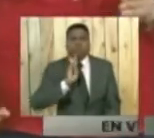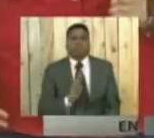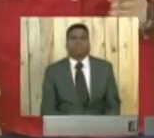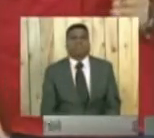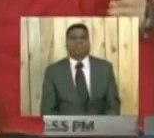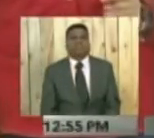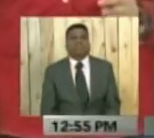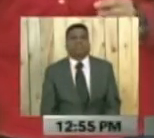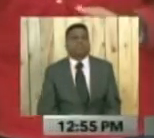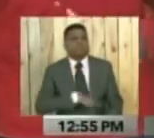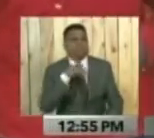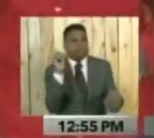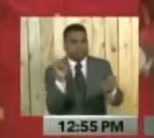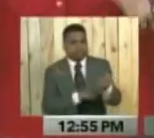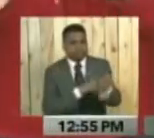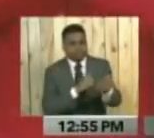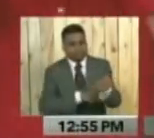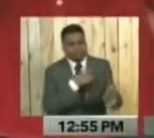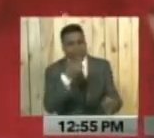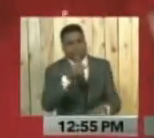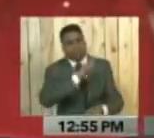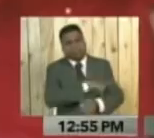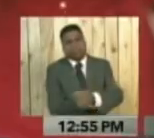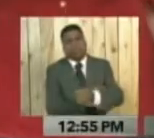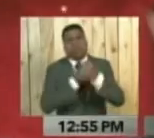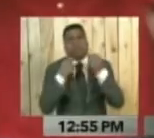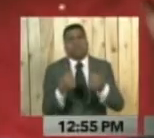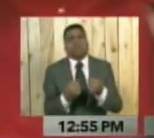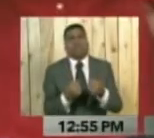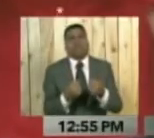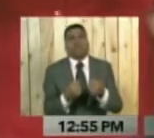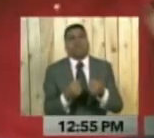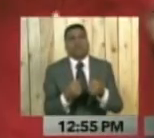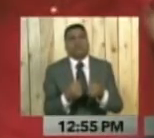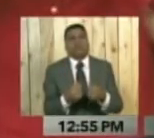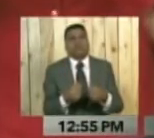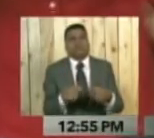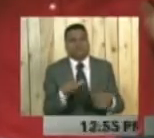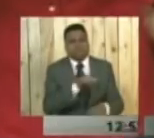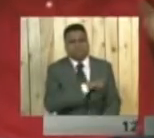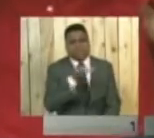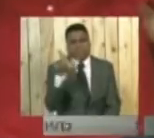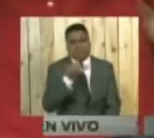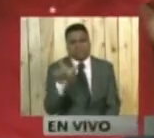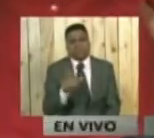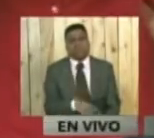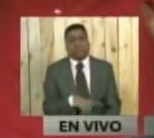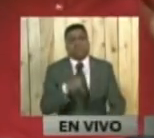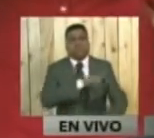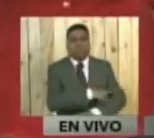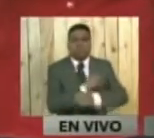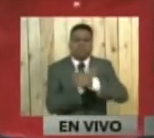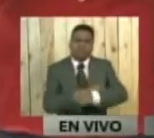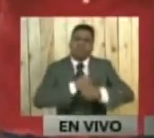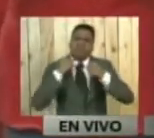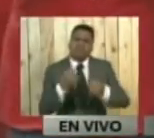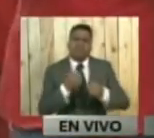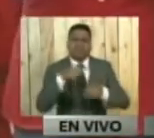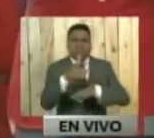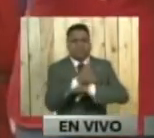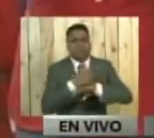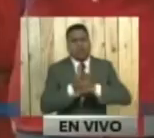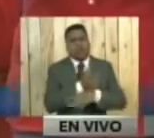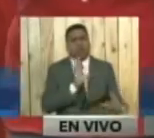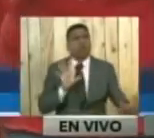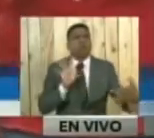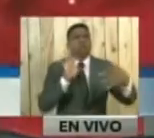hermanos y hermanas, con la fuerza de este partido, con la fuerza de este gobierno, con la